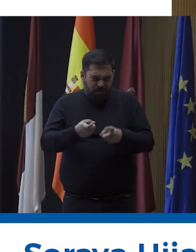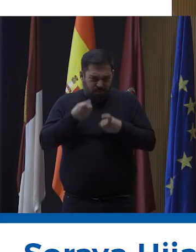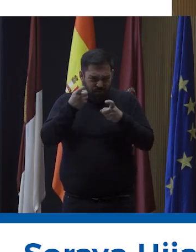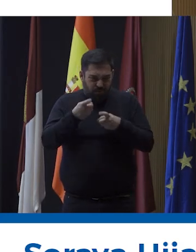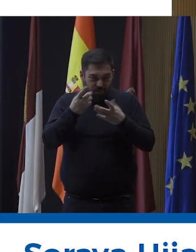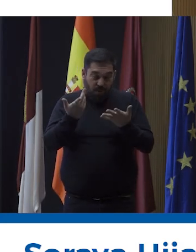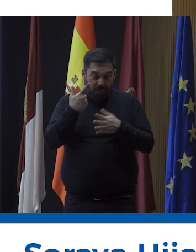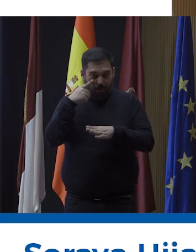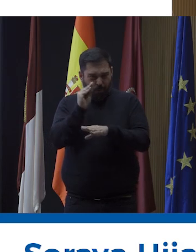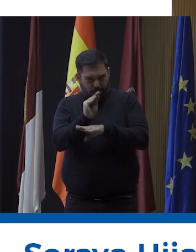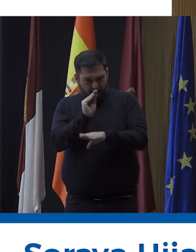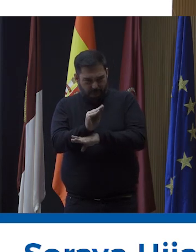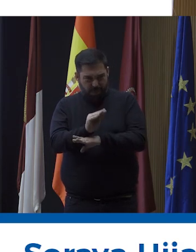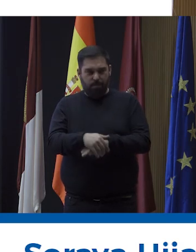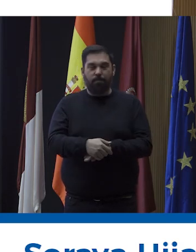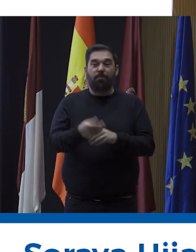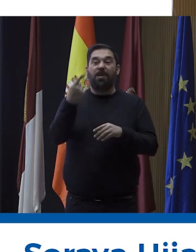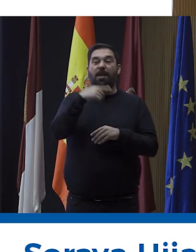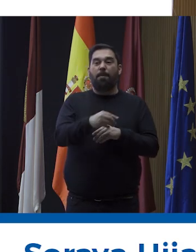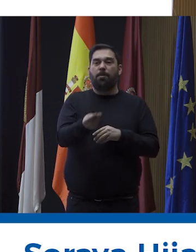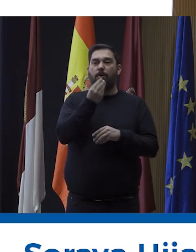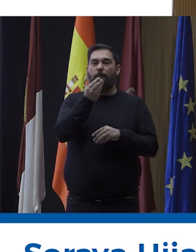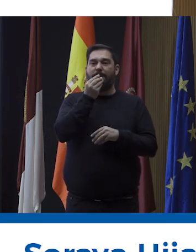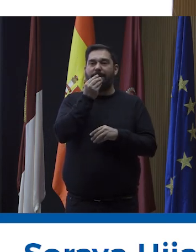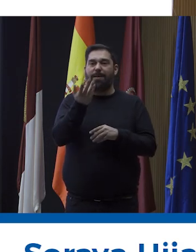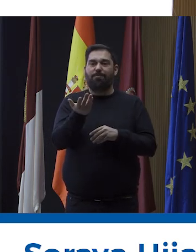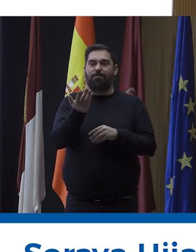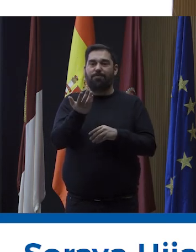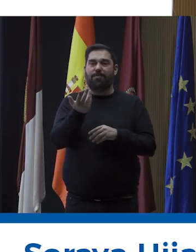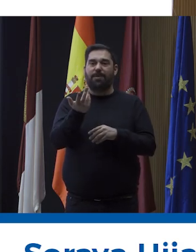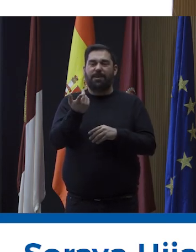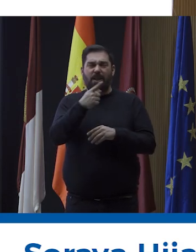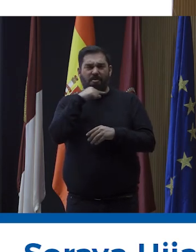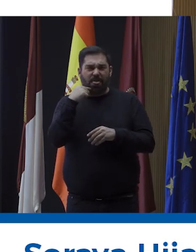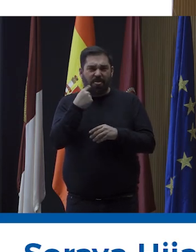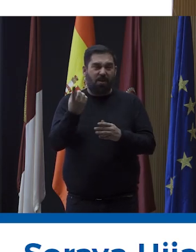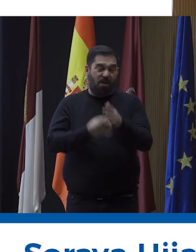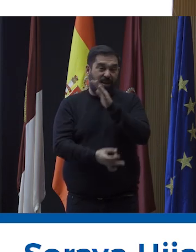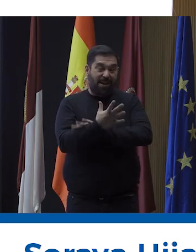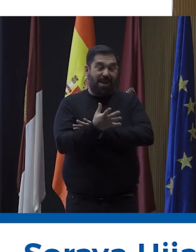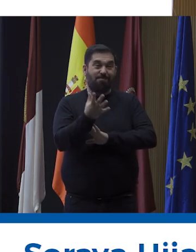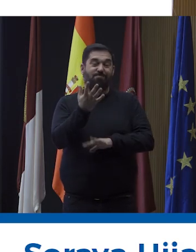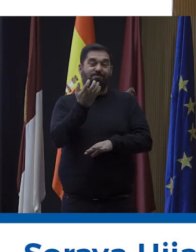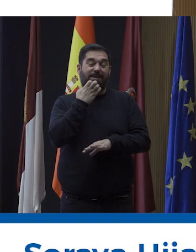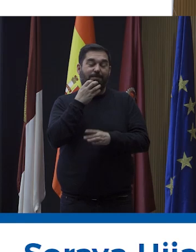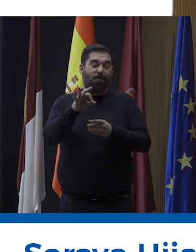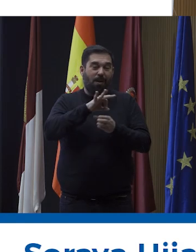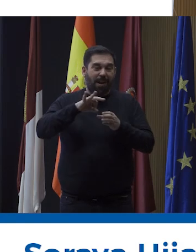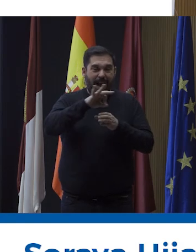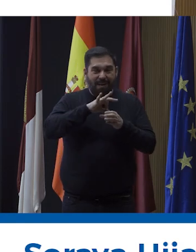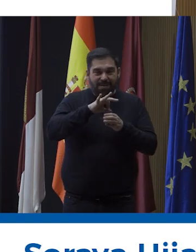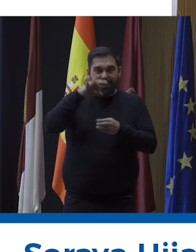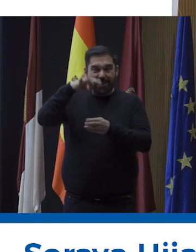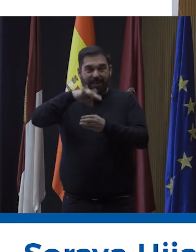esto. También hay alimentos que pueden producir irritación, ¿vale? Por ejemplo, la cafeína o la teína son excitantes